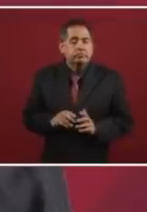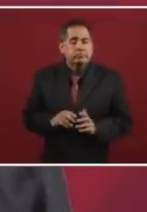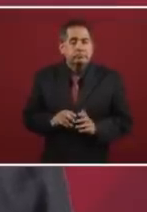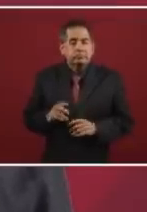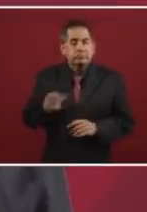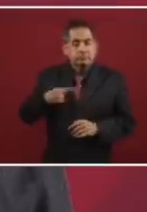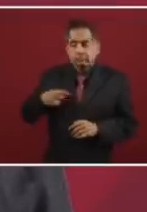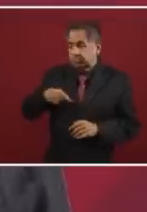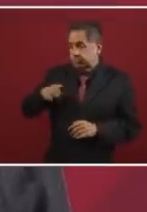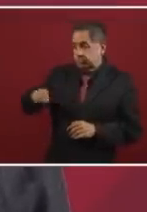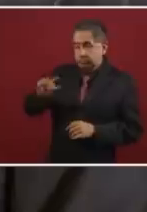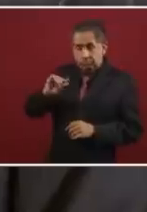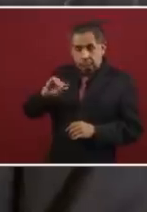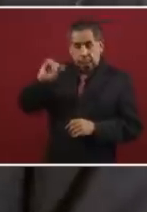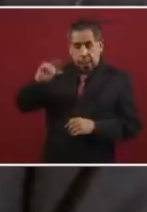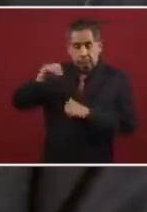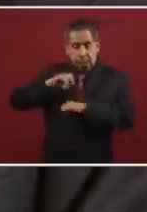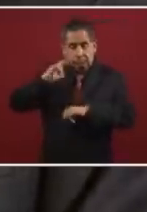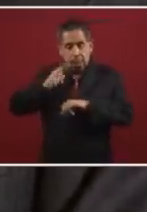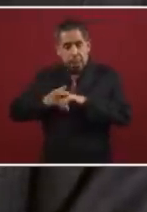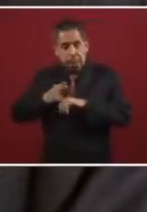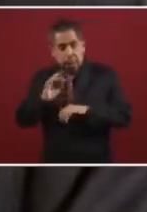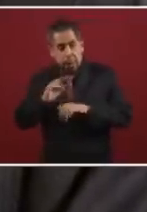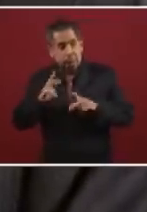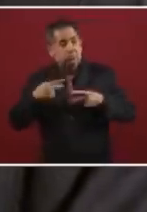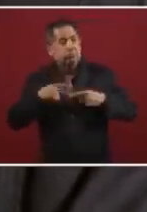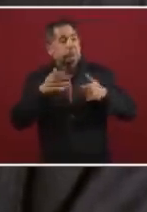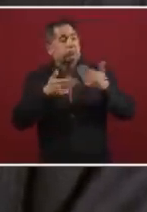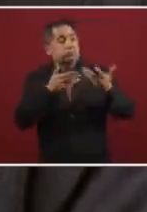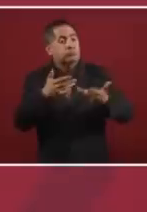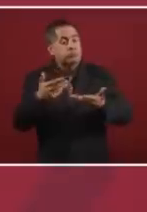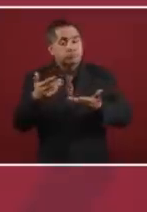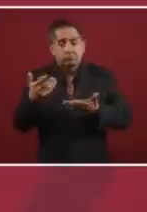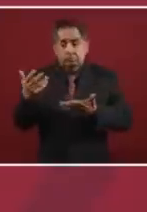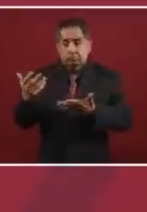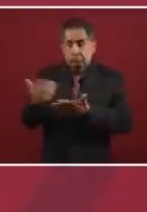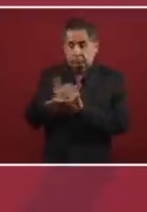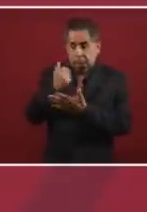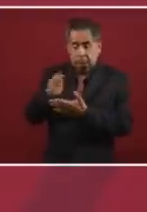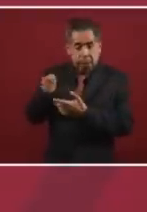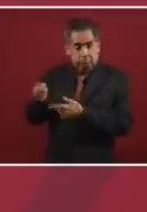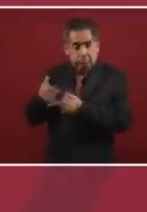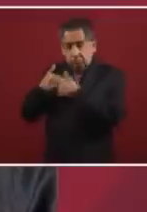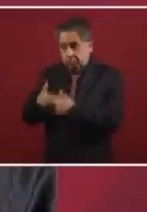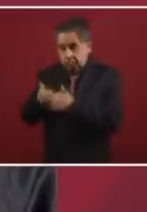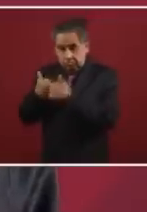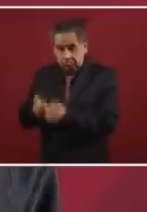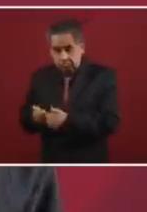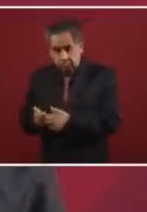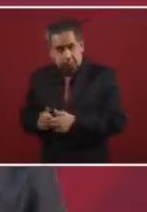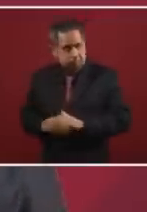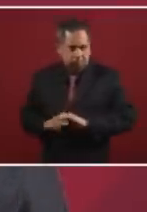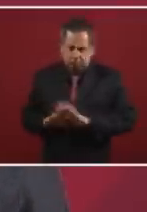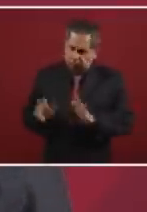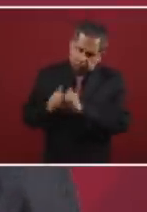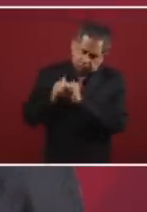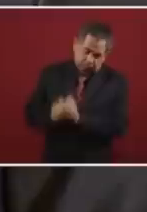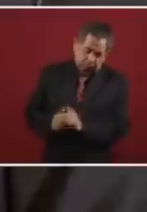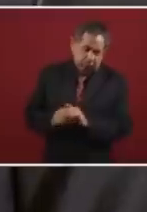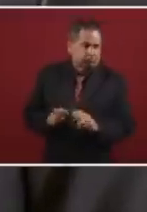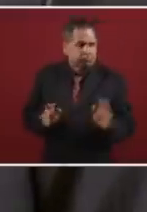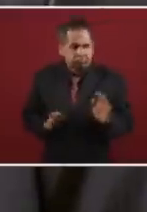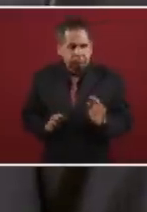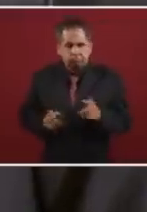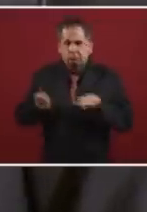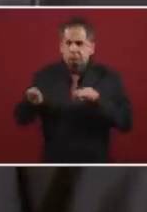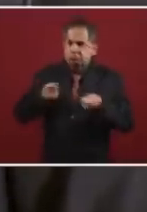autoridad si gana el que se quede pues va a